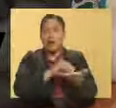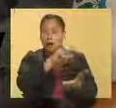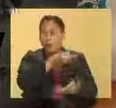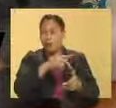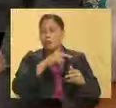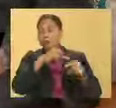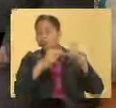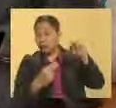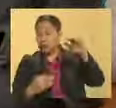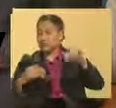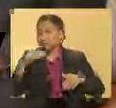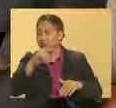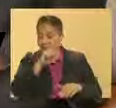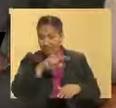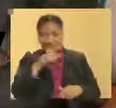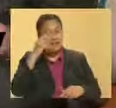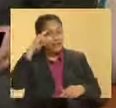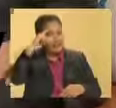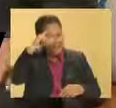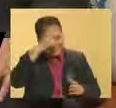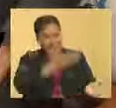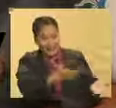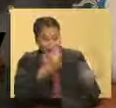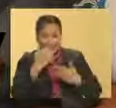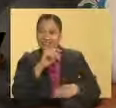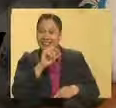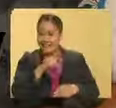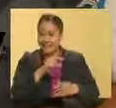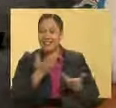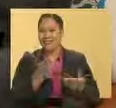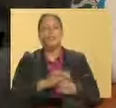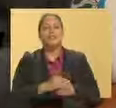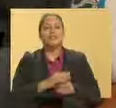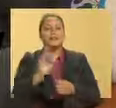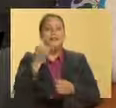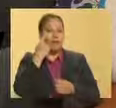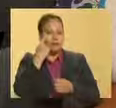de los casos. En el mejor de los casos. Entonces, fíjate que